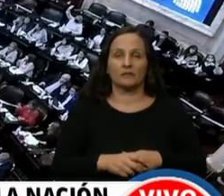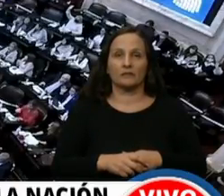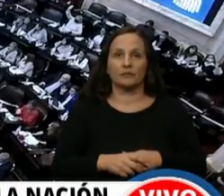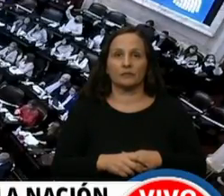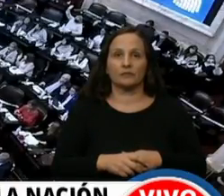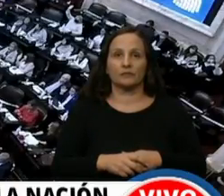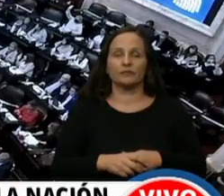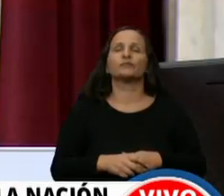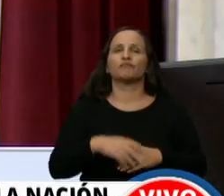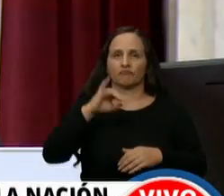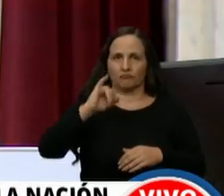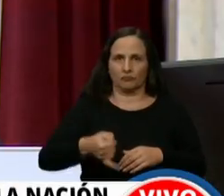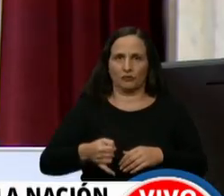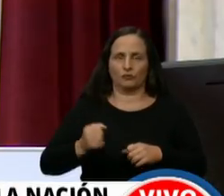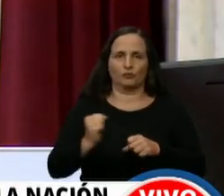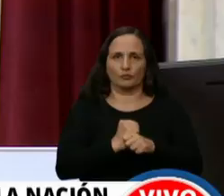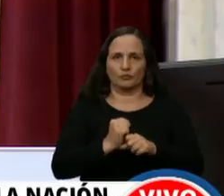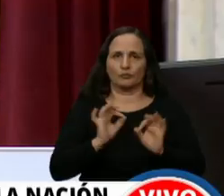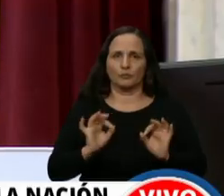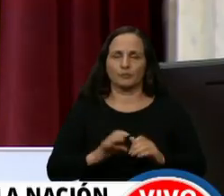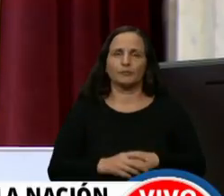resulta afirmativa